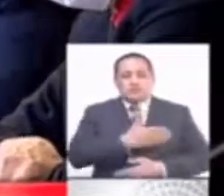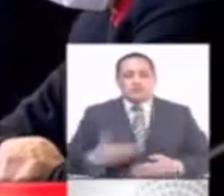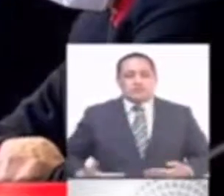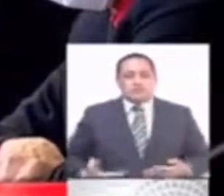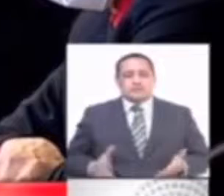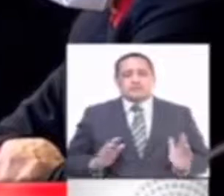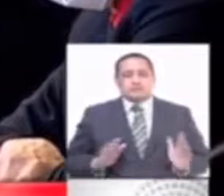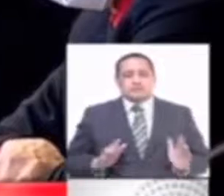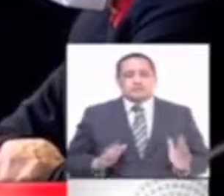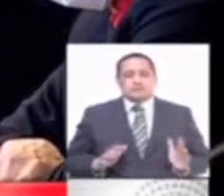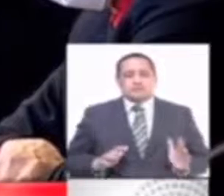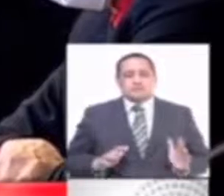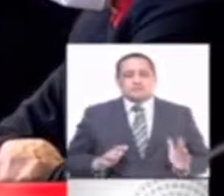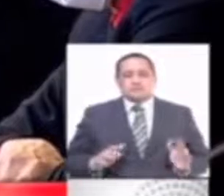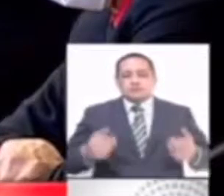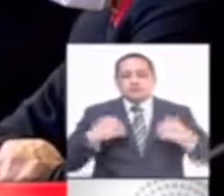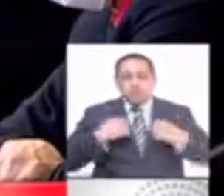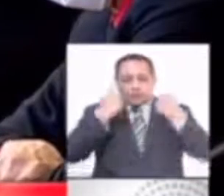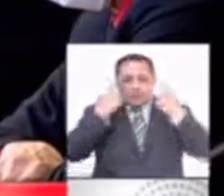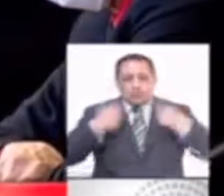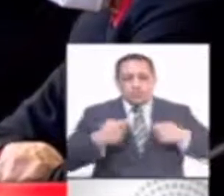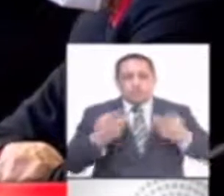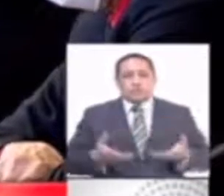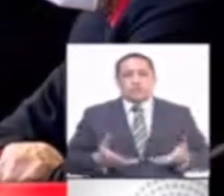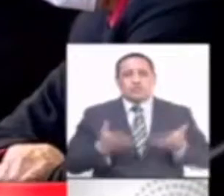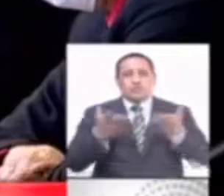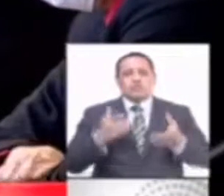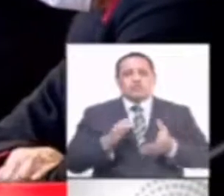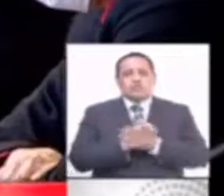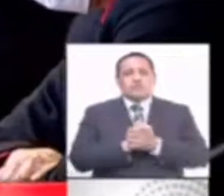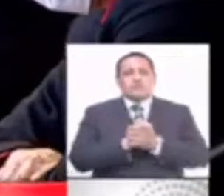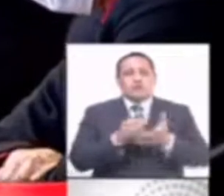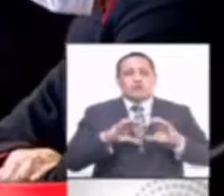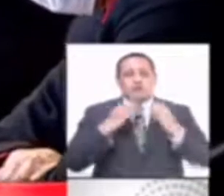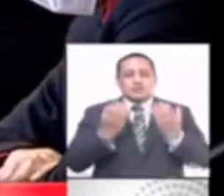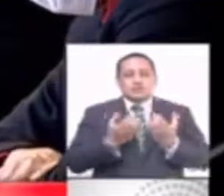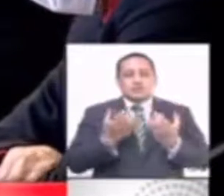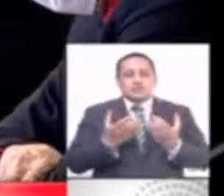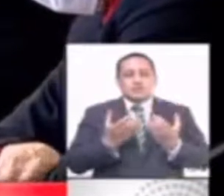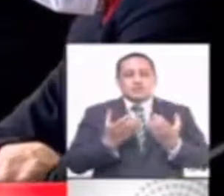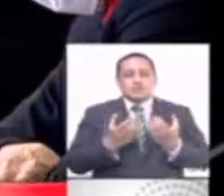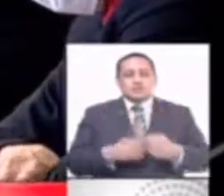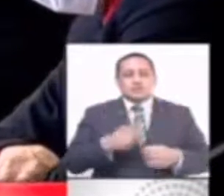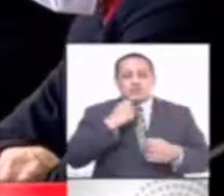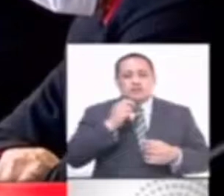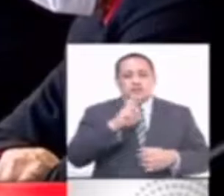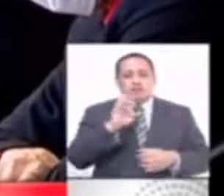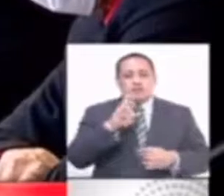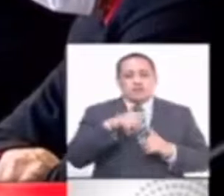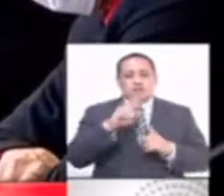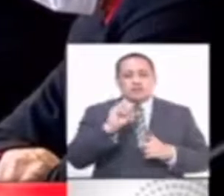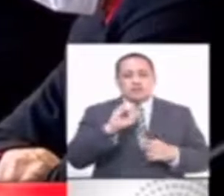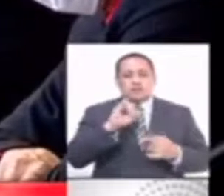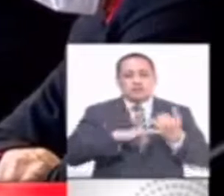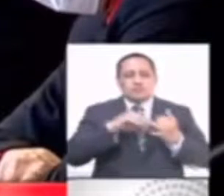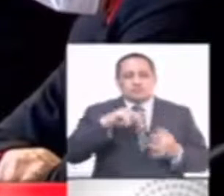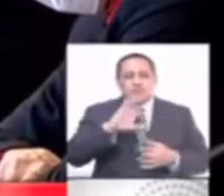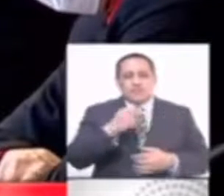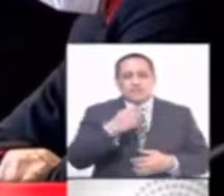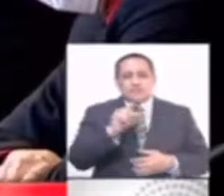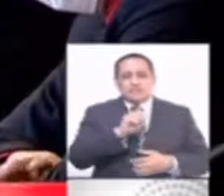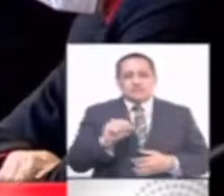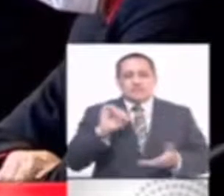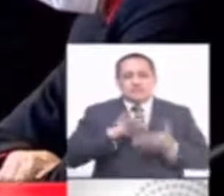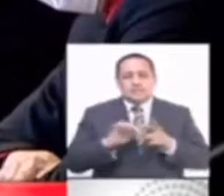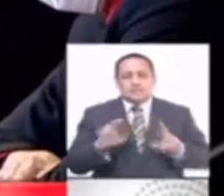presidente. Yo coincido con nuestro compañero congresista ministro Roberto Sánchez, que esta